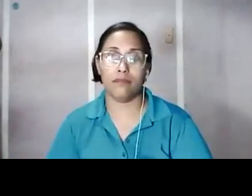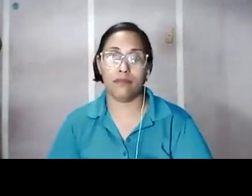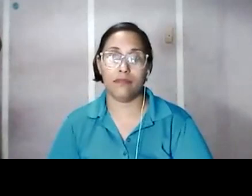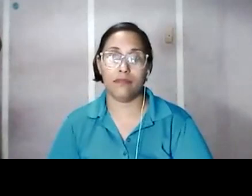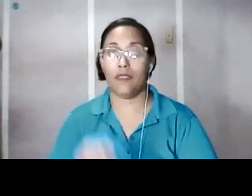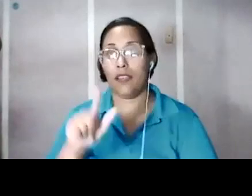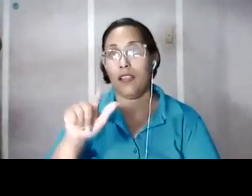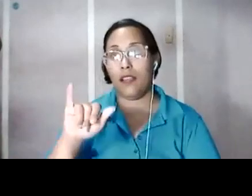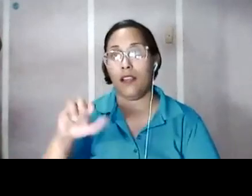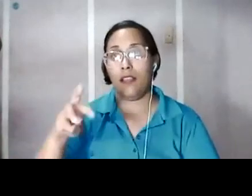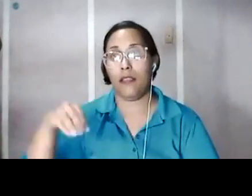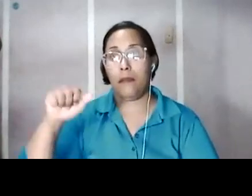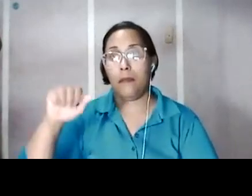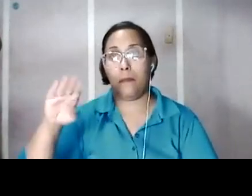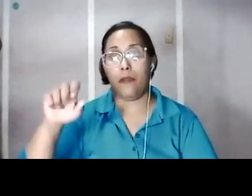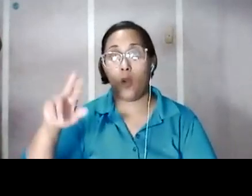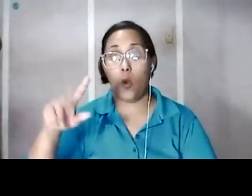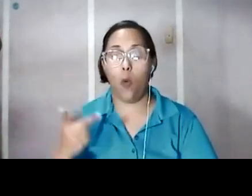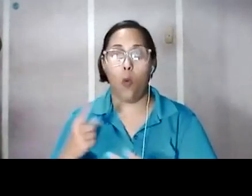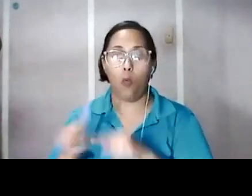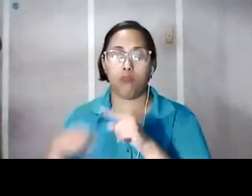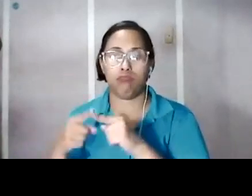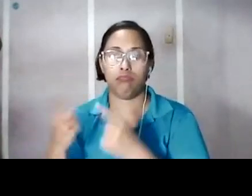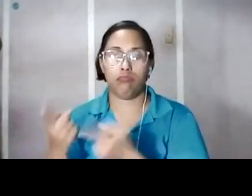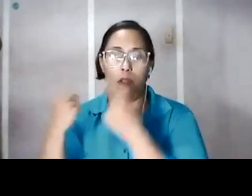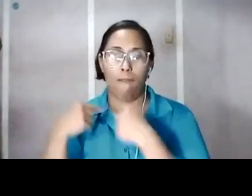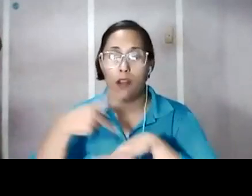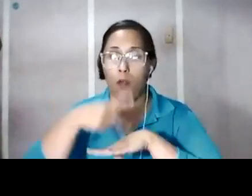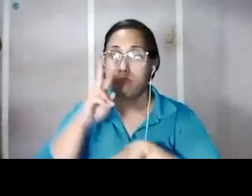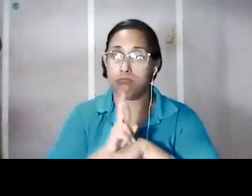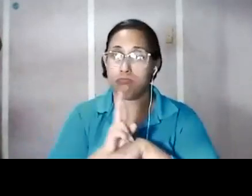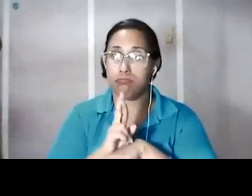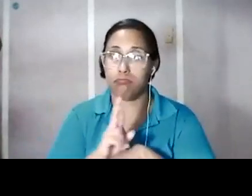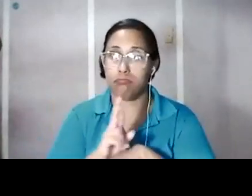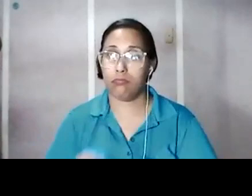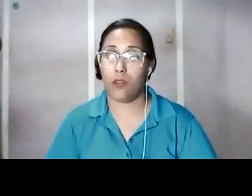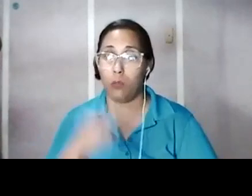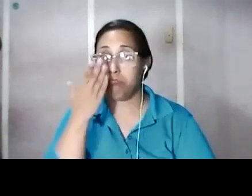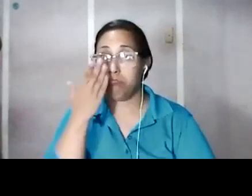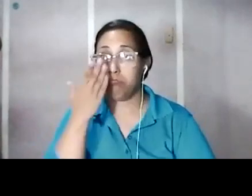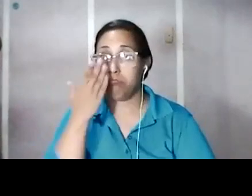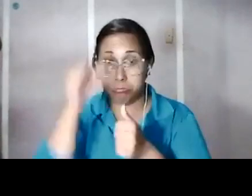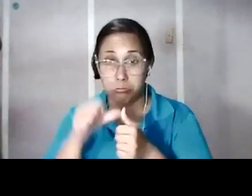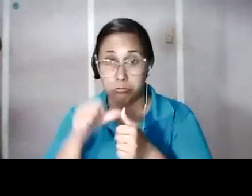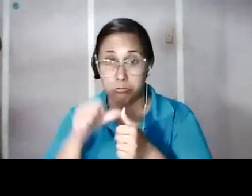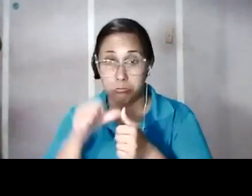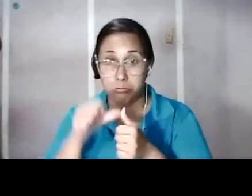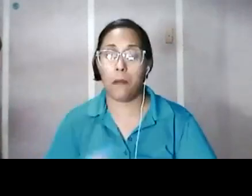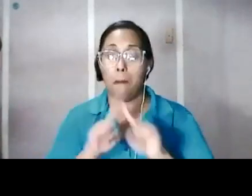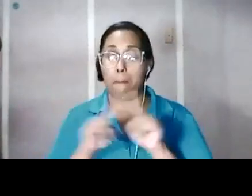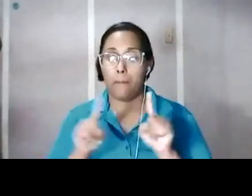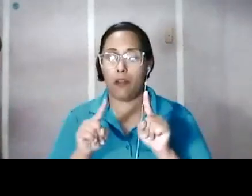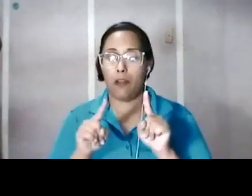Lindbergh fue, cuando vino a Puerto Rico, ¿en qué año fue que vino? No me Sí. acuerdo, pero yo creo que